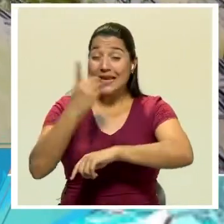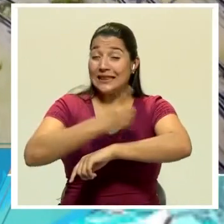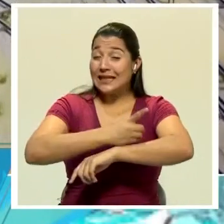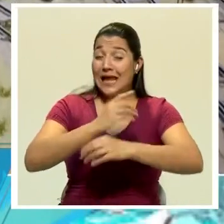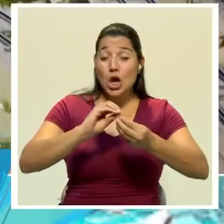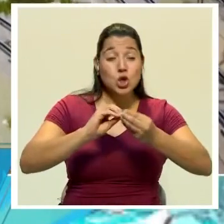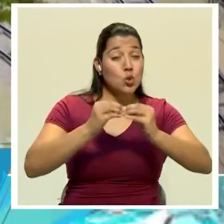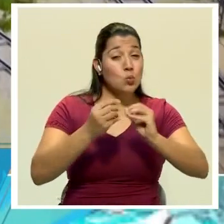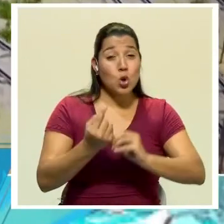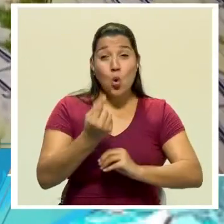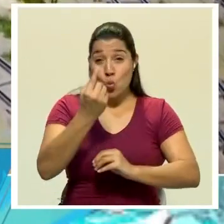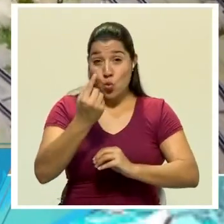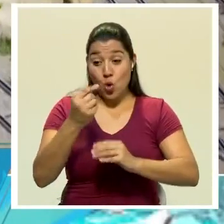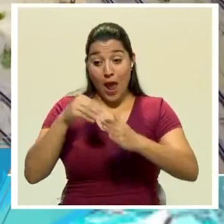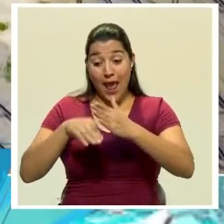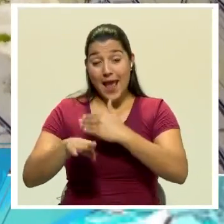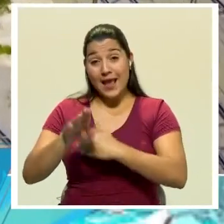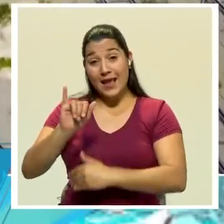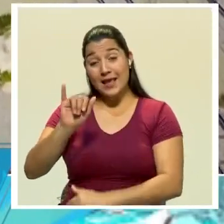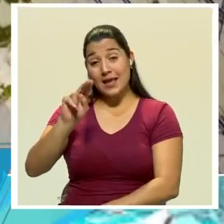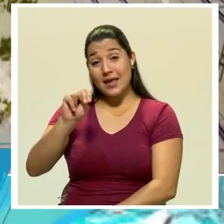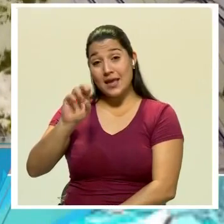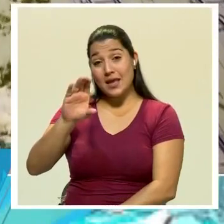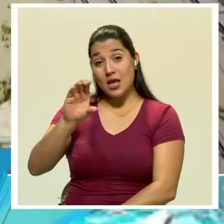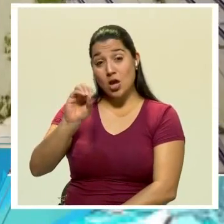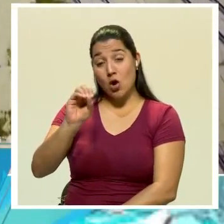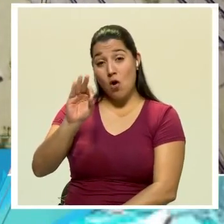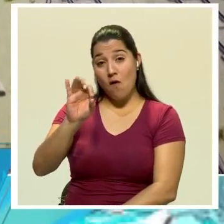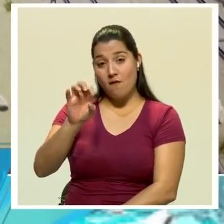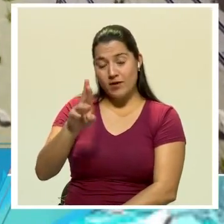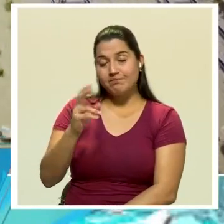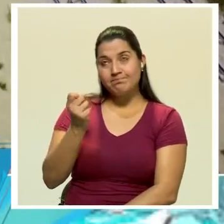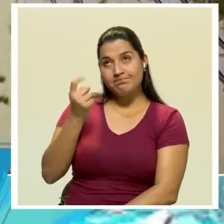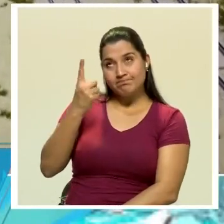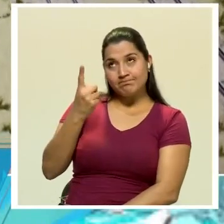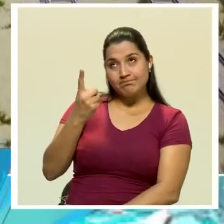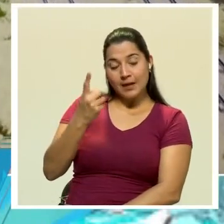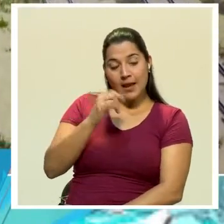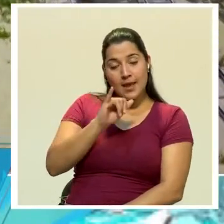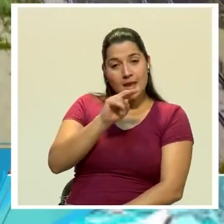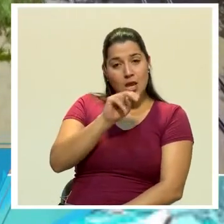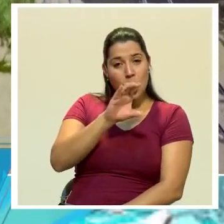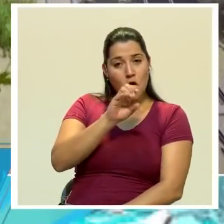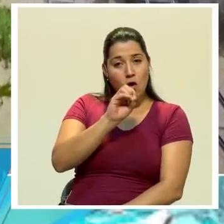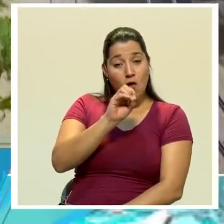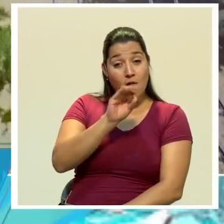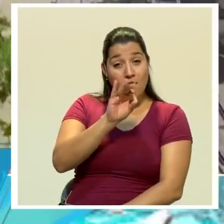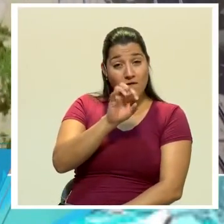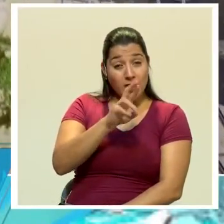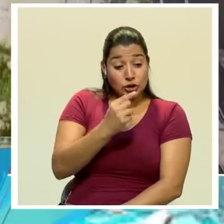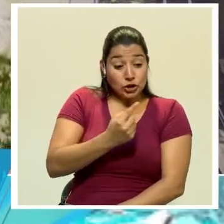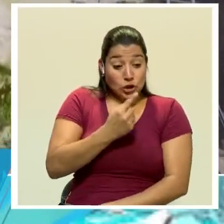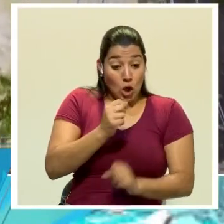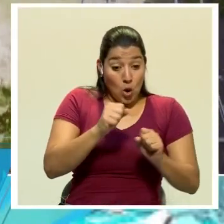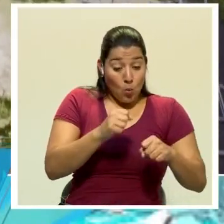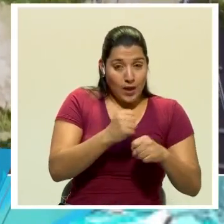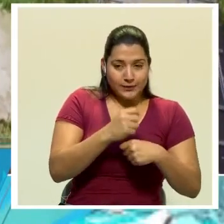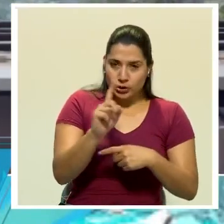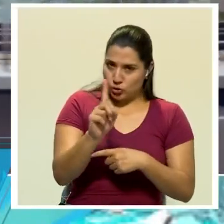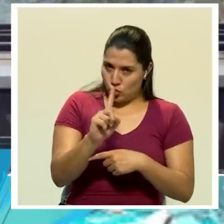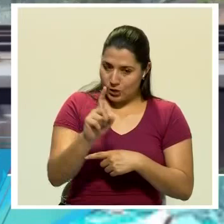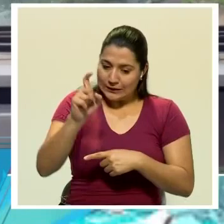INCOFER entendimos que este proyecto INCOFER solo no lo podía hacer. Lo puede hacer gracias al respaldo de